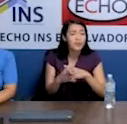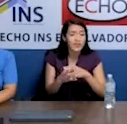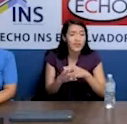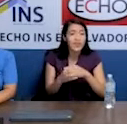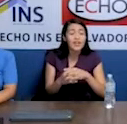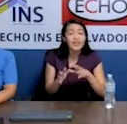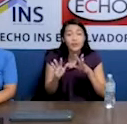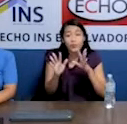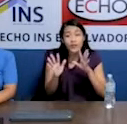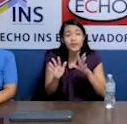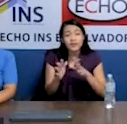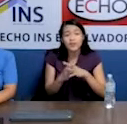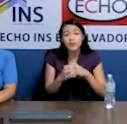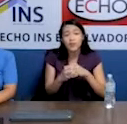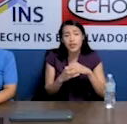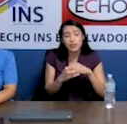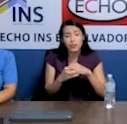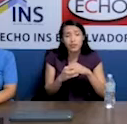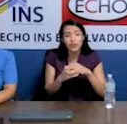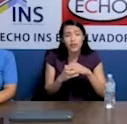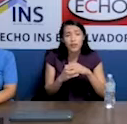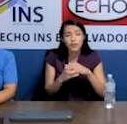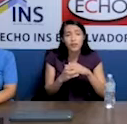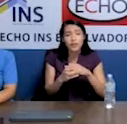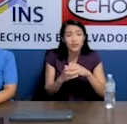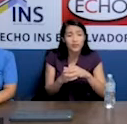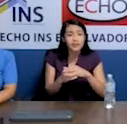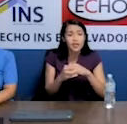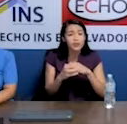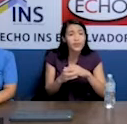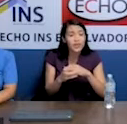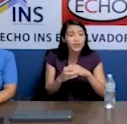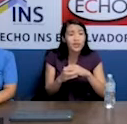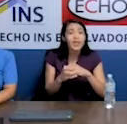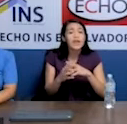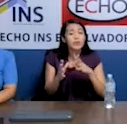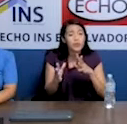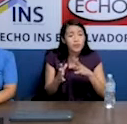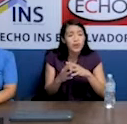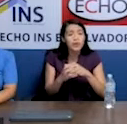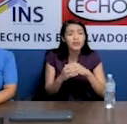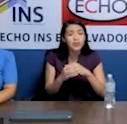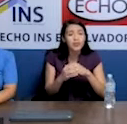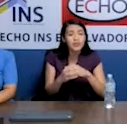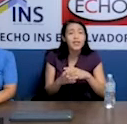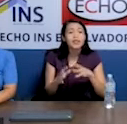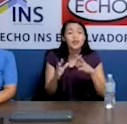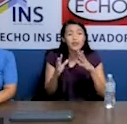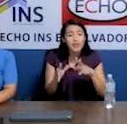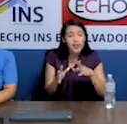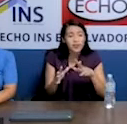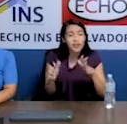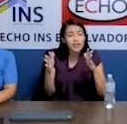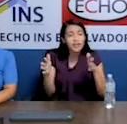último año de vida, y en un 47% aproximadamente de los pacientes que acudieron en múltiples ocasiones